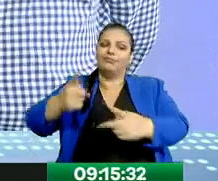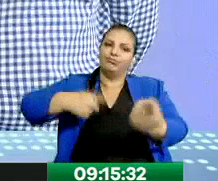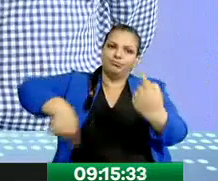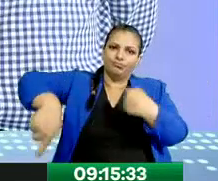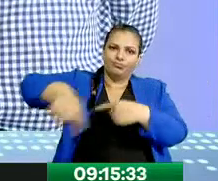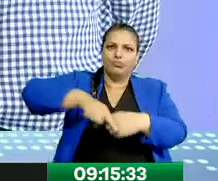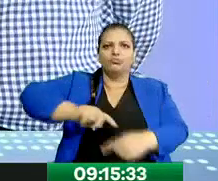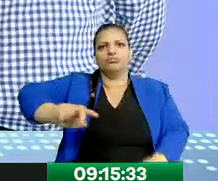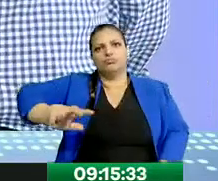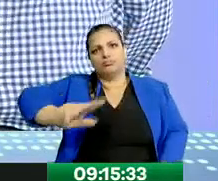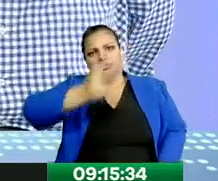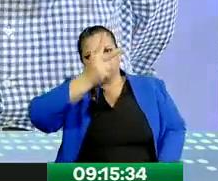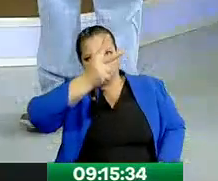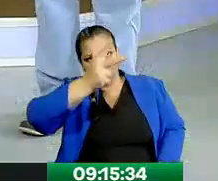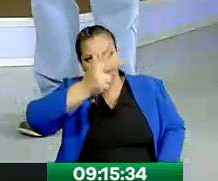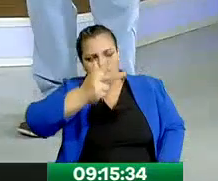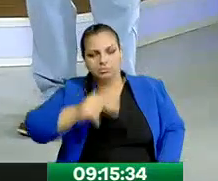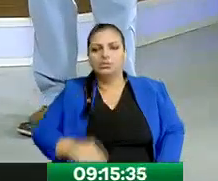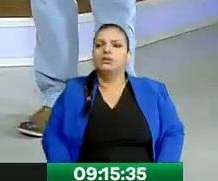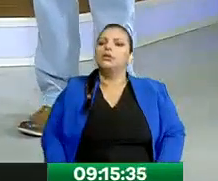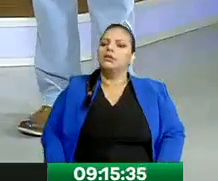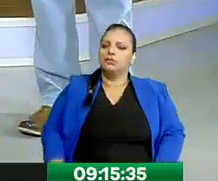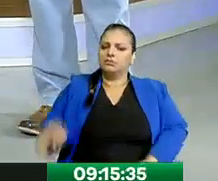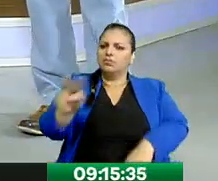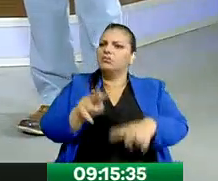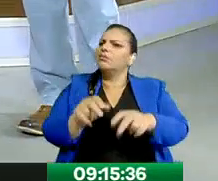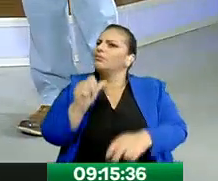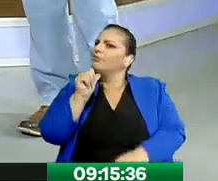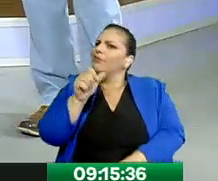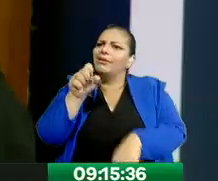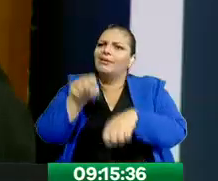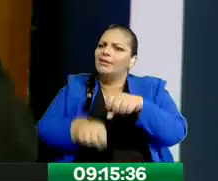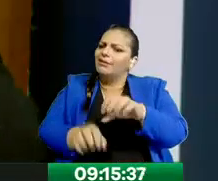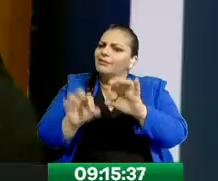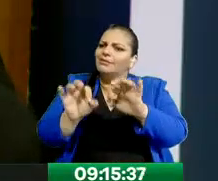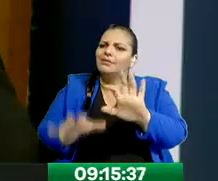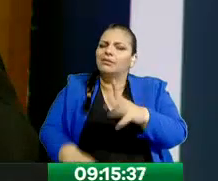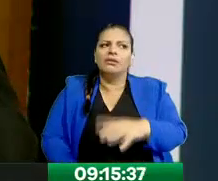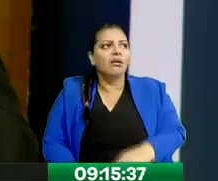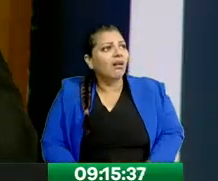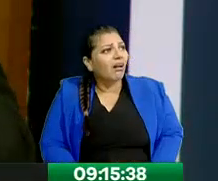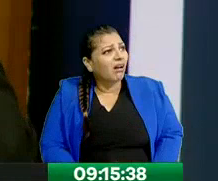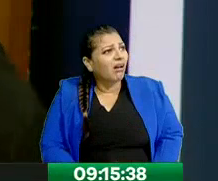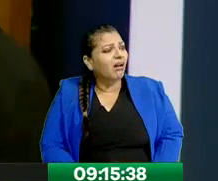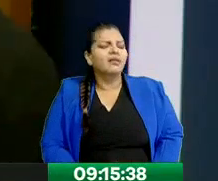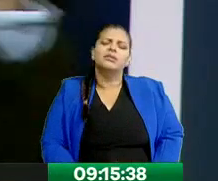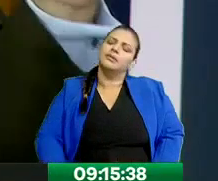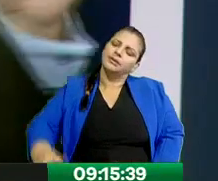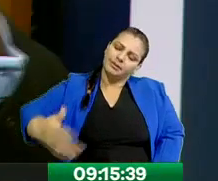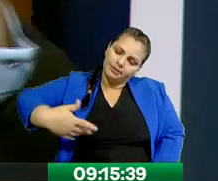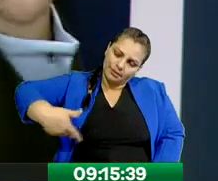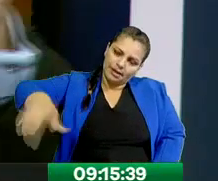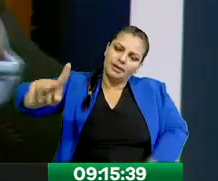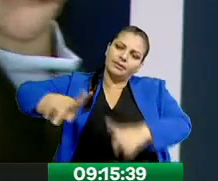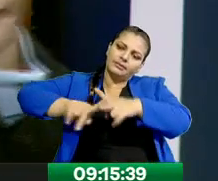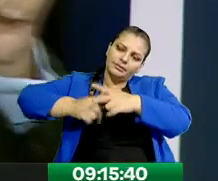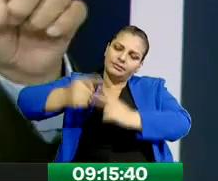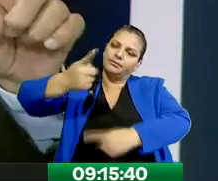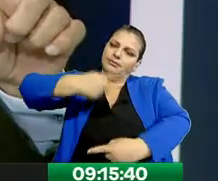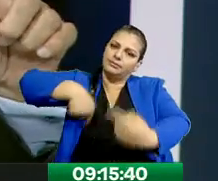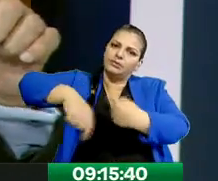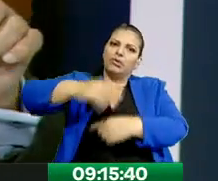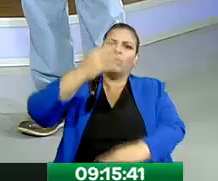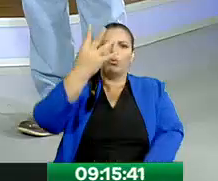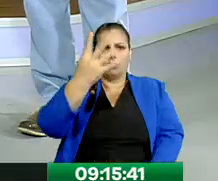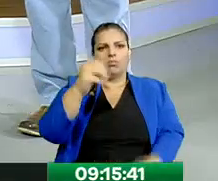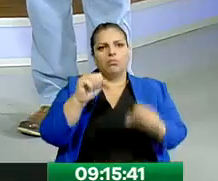Normalmente, discúlpeme, ingeniero, ¿cuáles son los daños o los problemas que tenga ese vehículo para que le digan este vehículo ya no puede